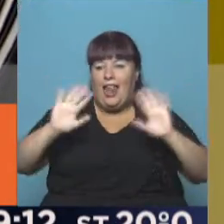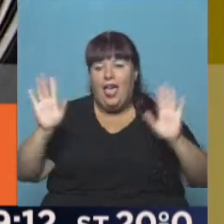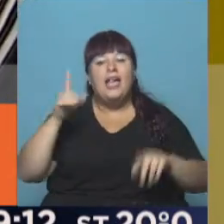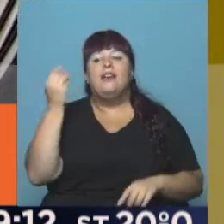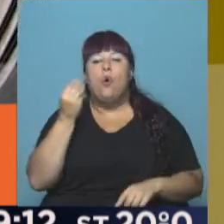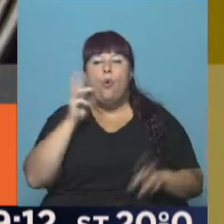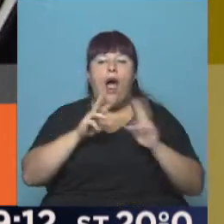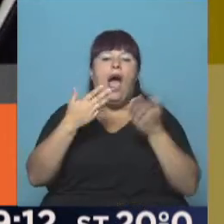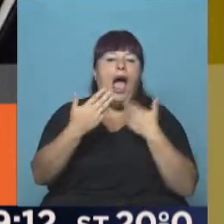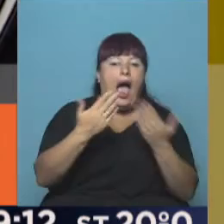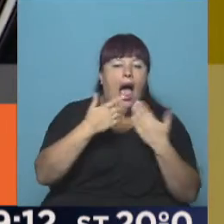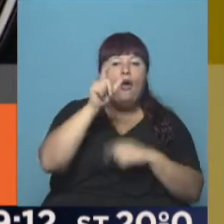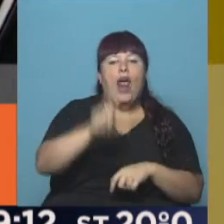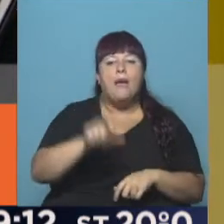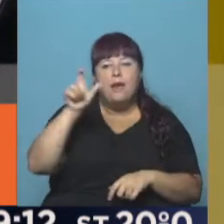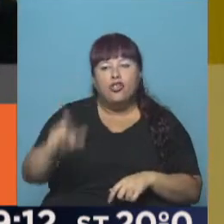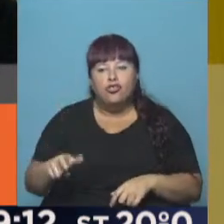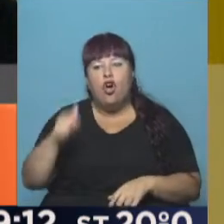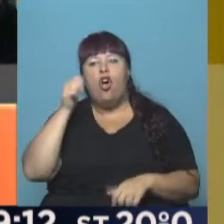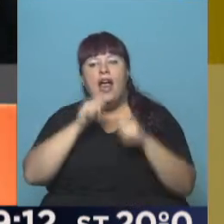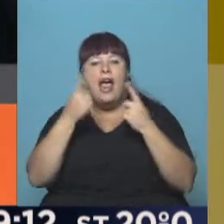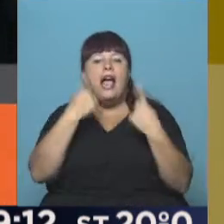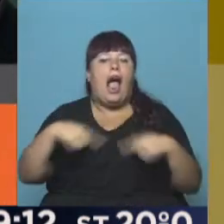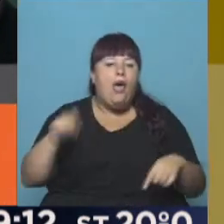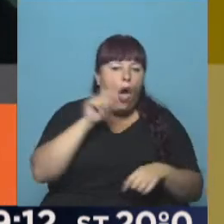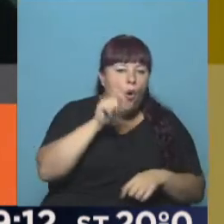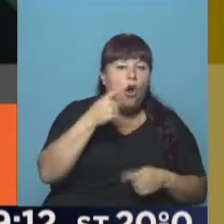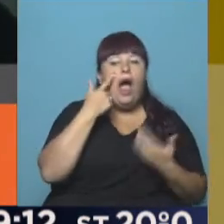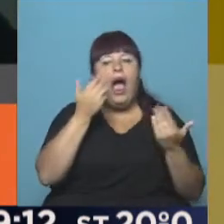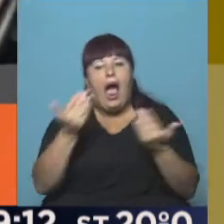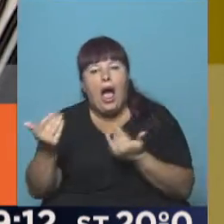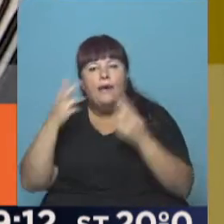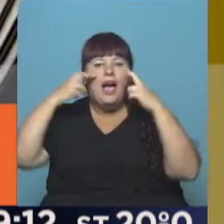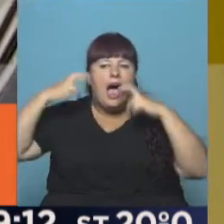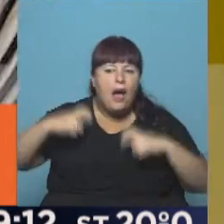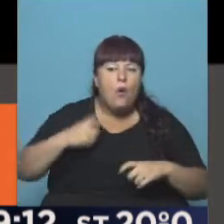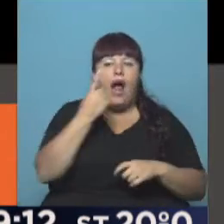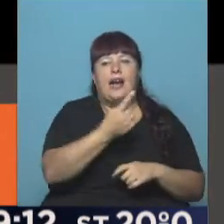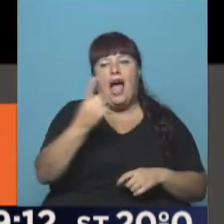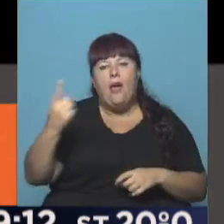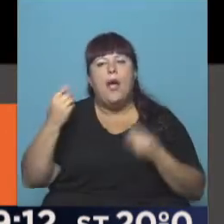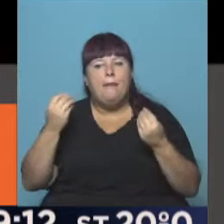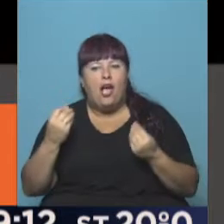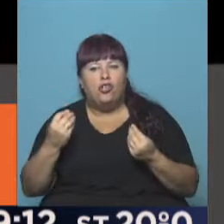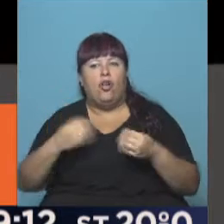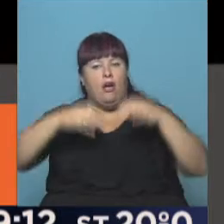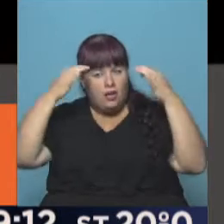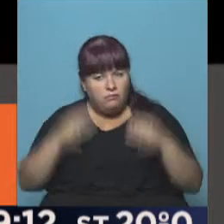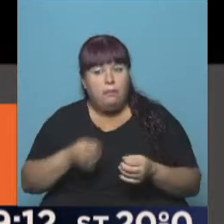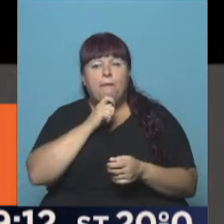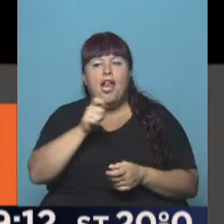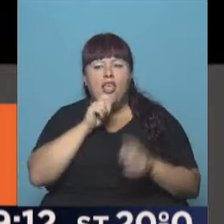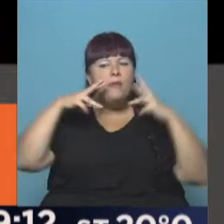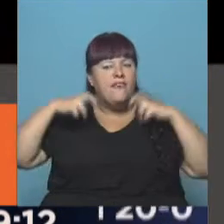hacen es hablar con los protagonistas de cada caso, ver y hacer una investigación de cada hecho. Se ejerce realmente un periodismo